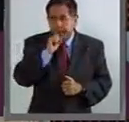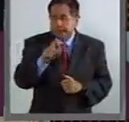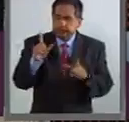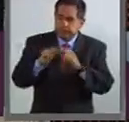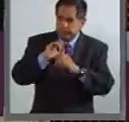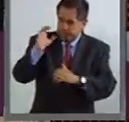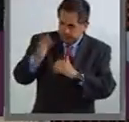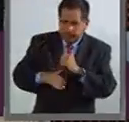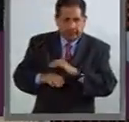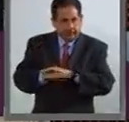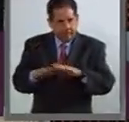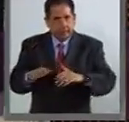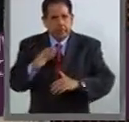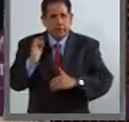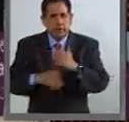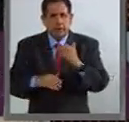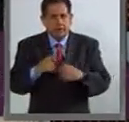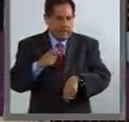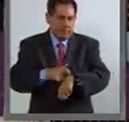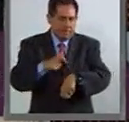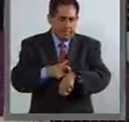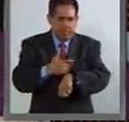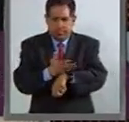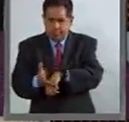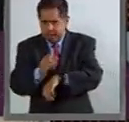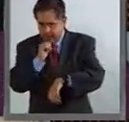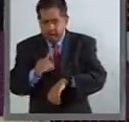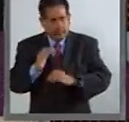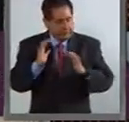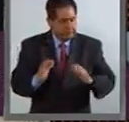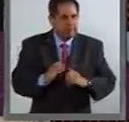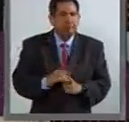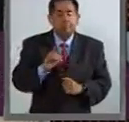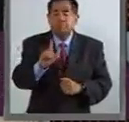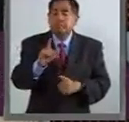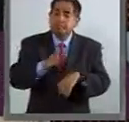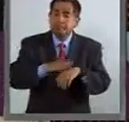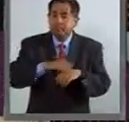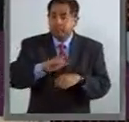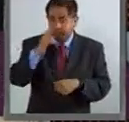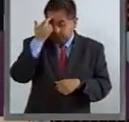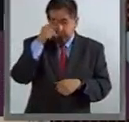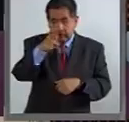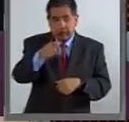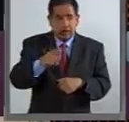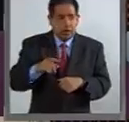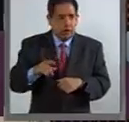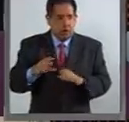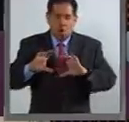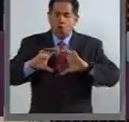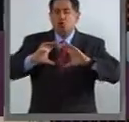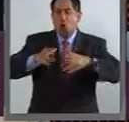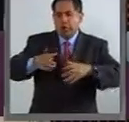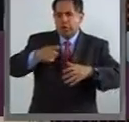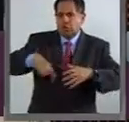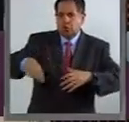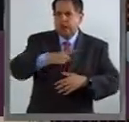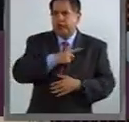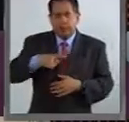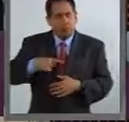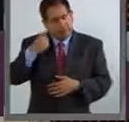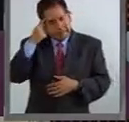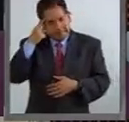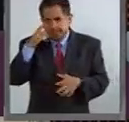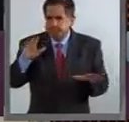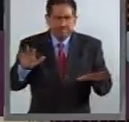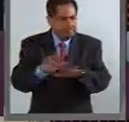cerrar mi intervención y no rebasar el tiempo, yo sí creo que los congresos debemos asumir un cambio en